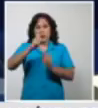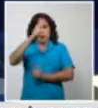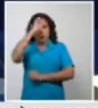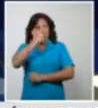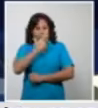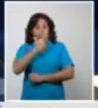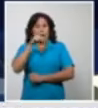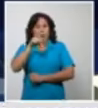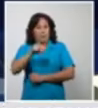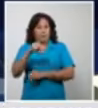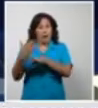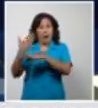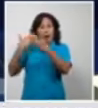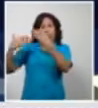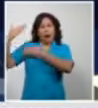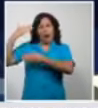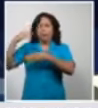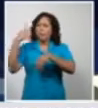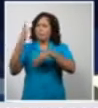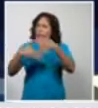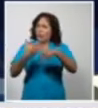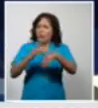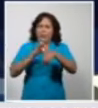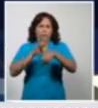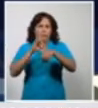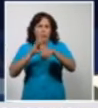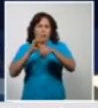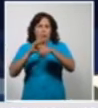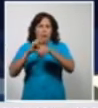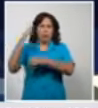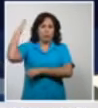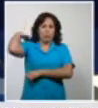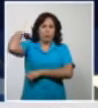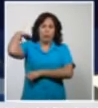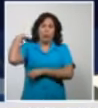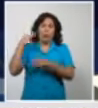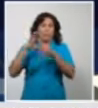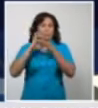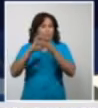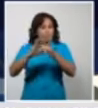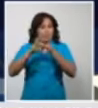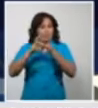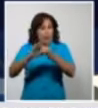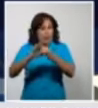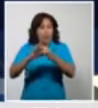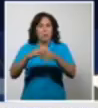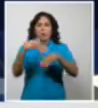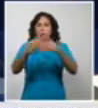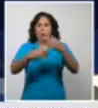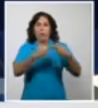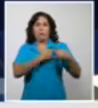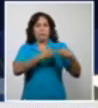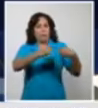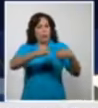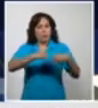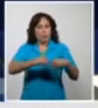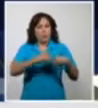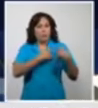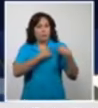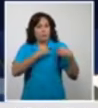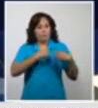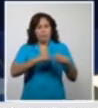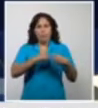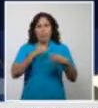con antecedentes de una enfermedad pulmonar obstructiva crónica, la cardiopatía isquémica,